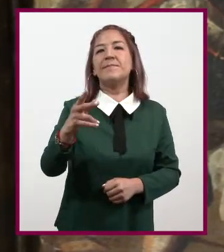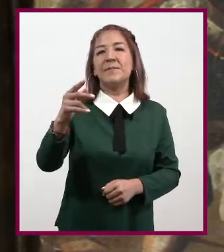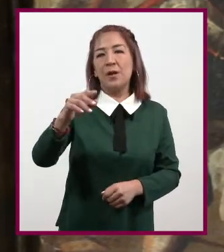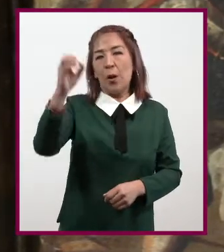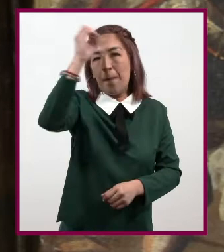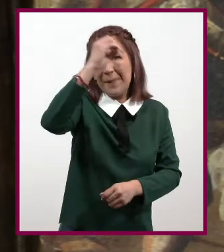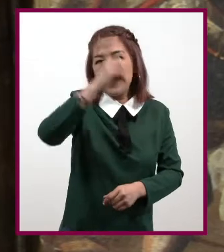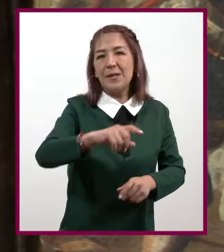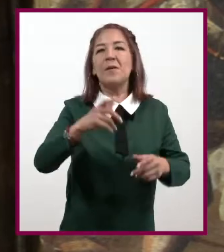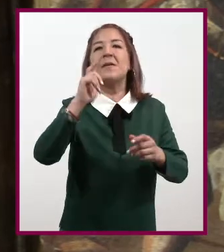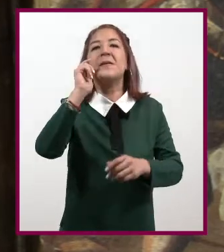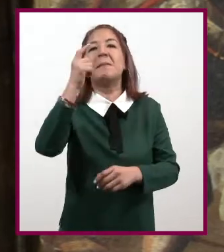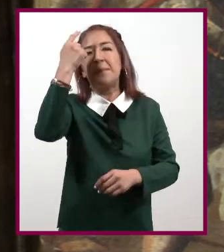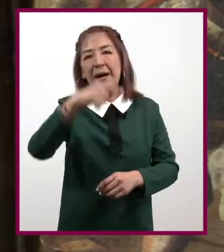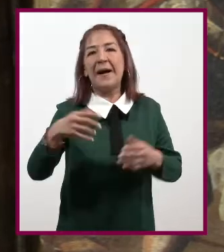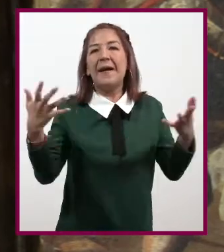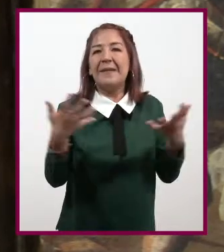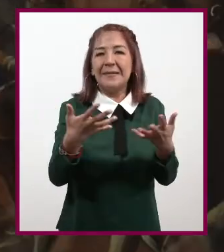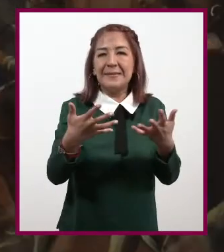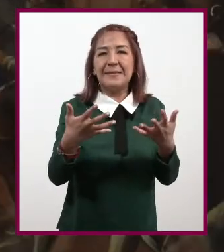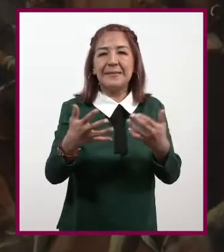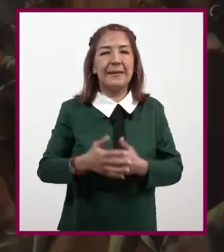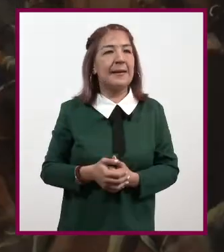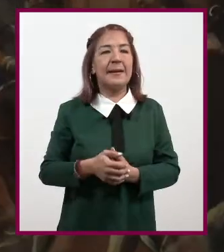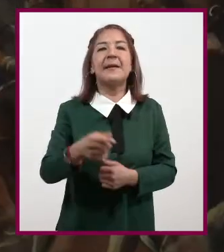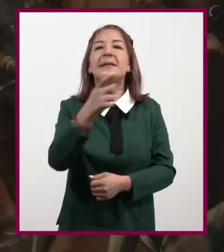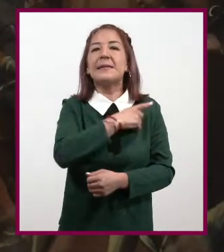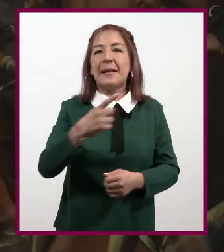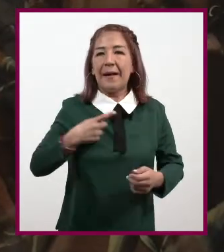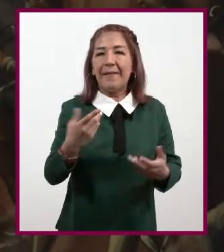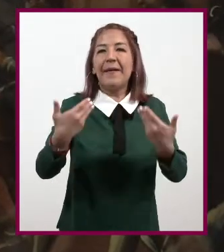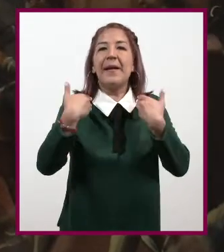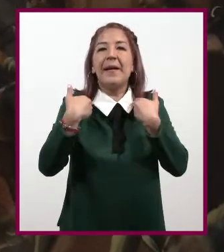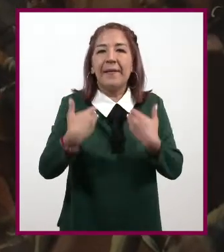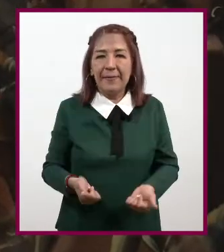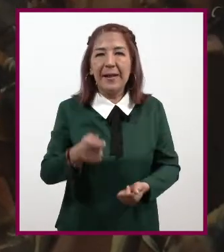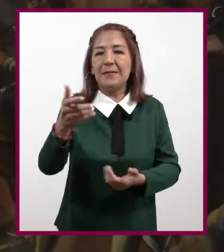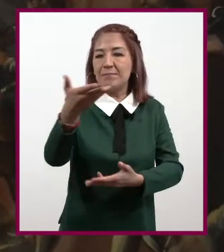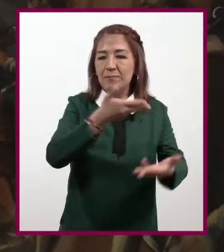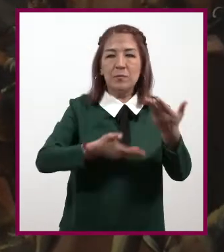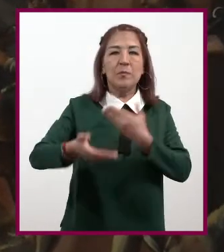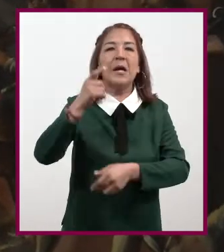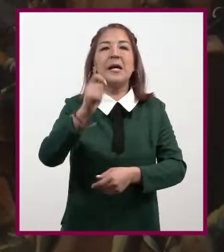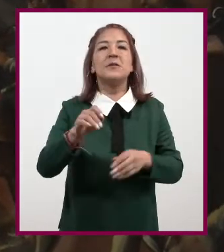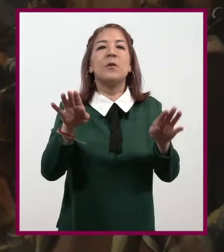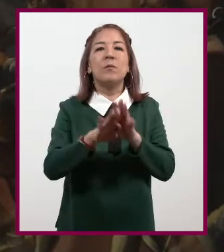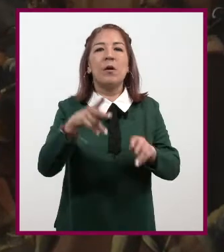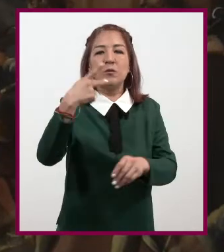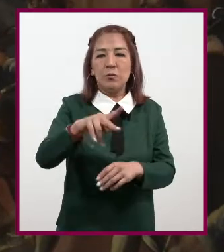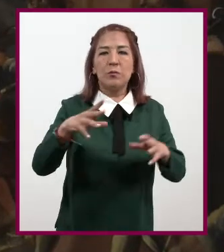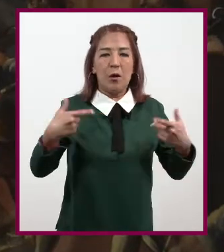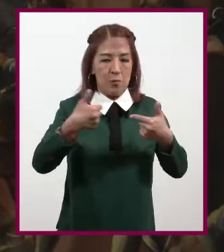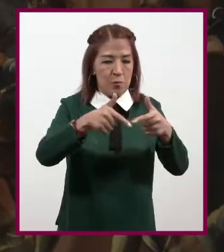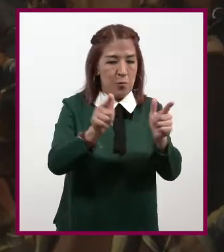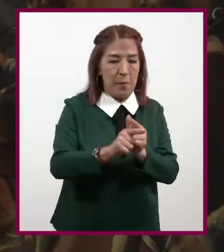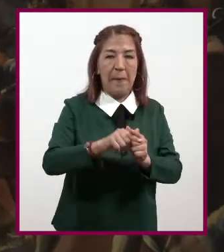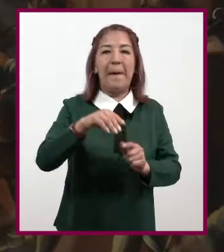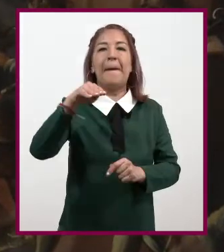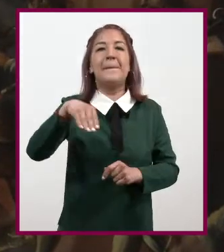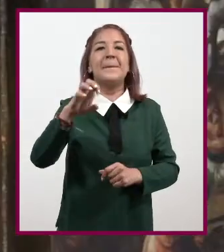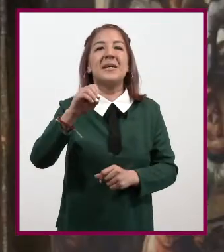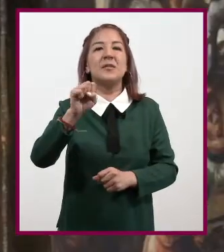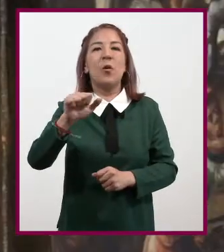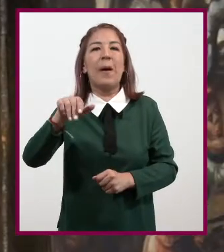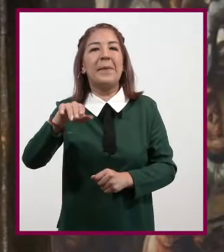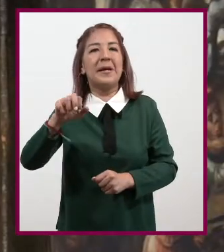podamos realmente entendernos como una parte mesoamericana y una parte